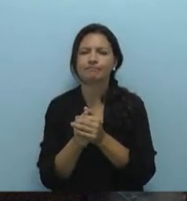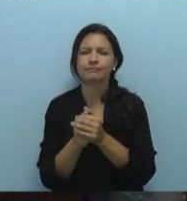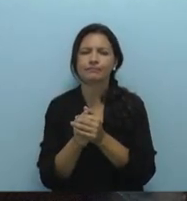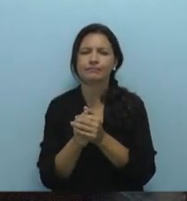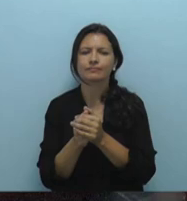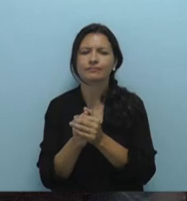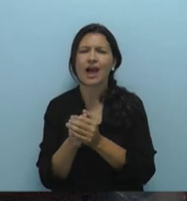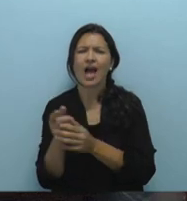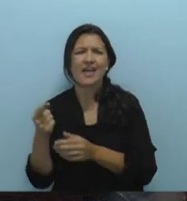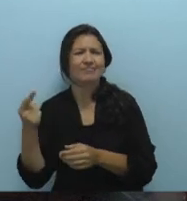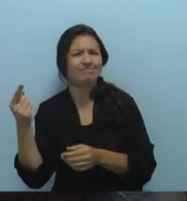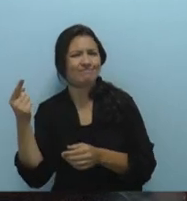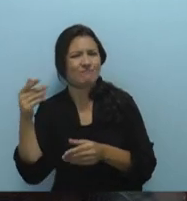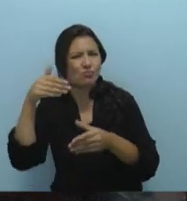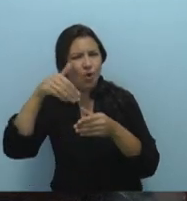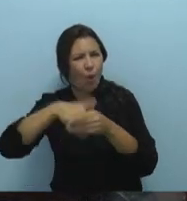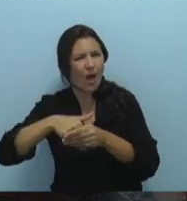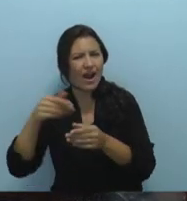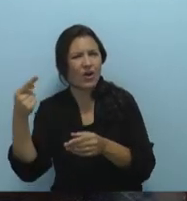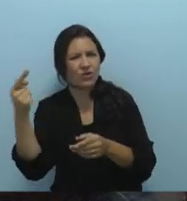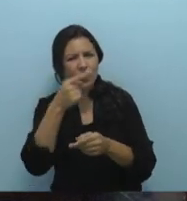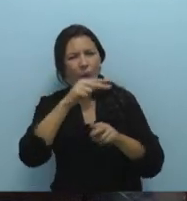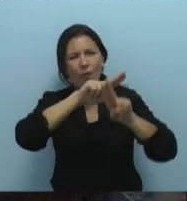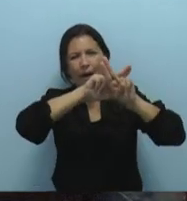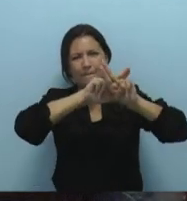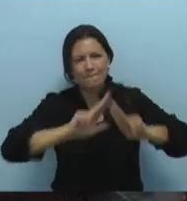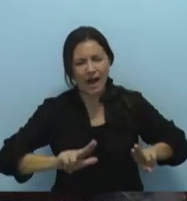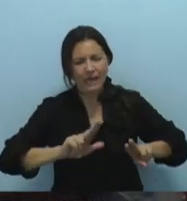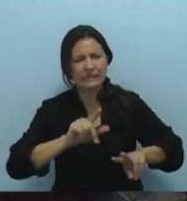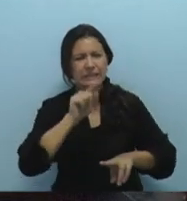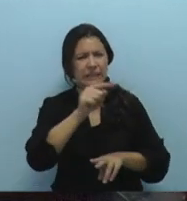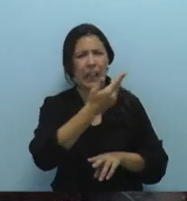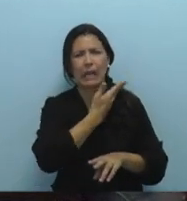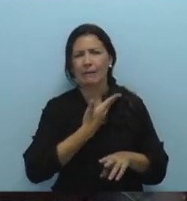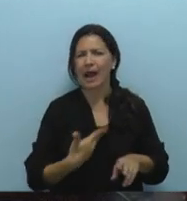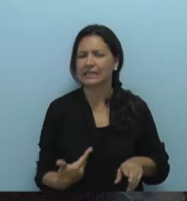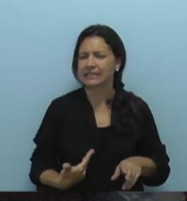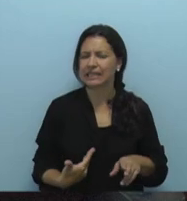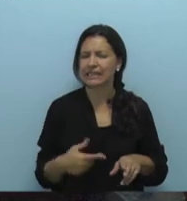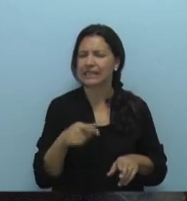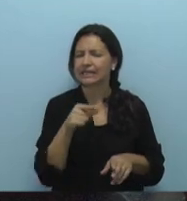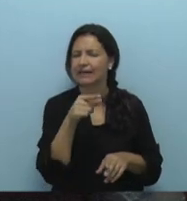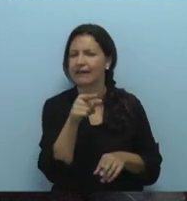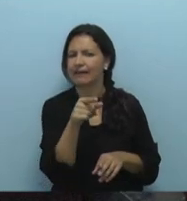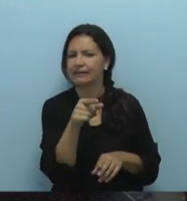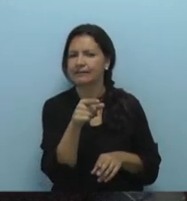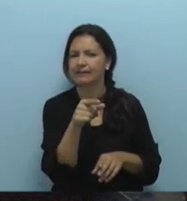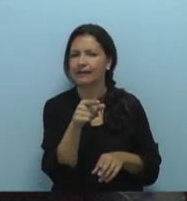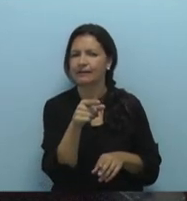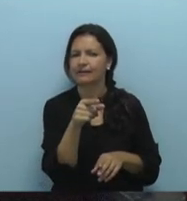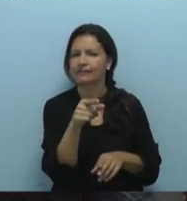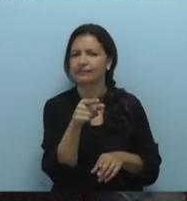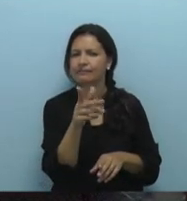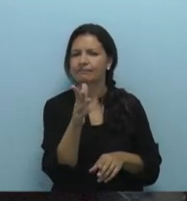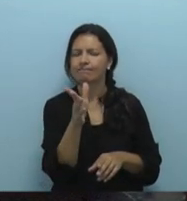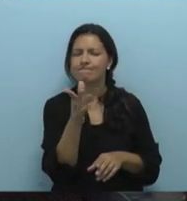tengan la grandeza de rechazar el veto de un presidente que, sinceramente, muchas veces